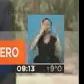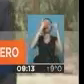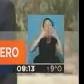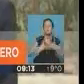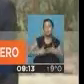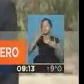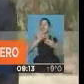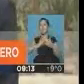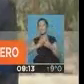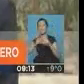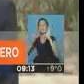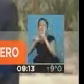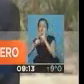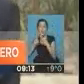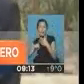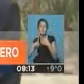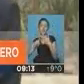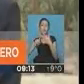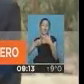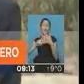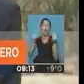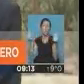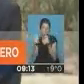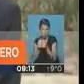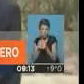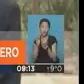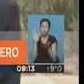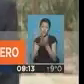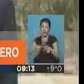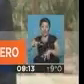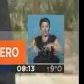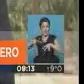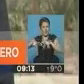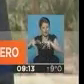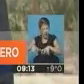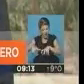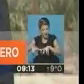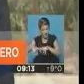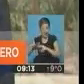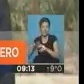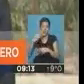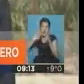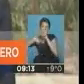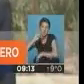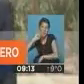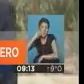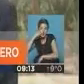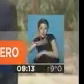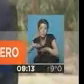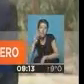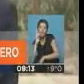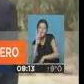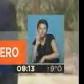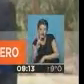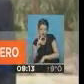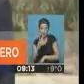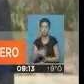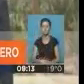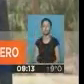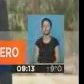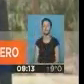física, química, a mucho de paleontología, obviamente los dinosaurios, que son un poco el atractivo más importante, con realidad